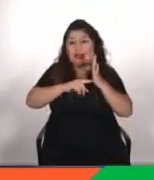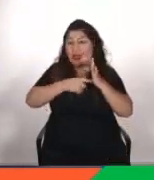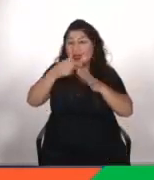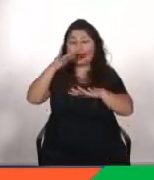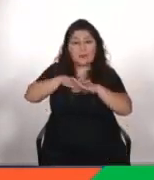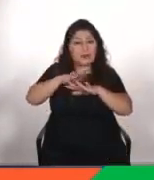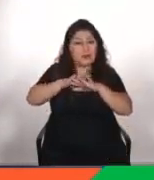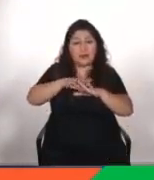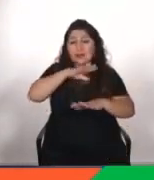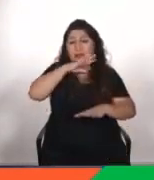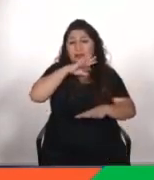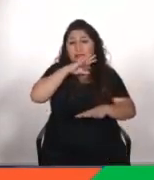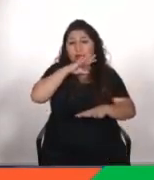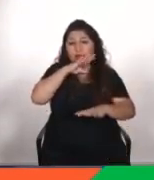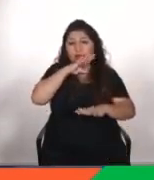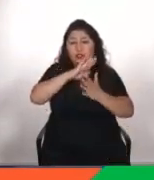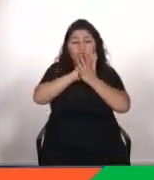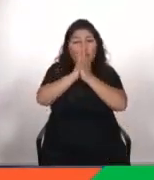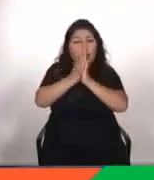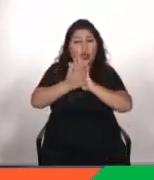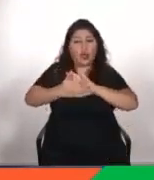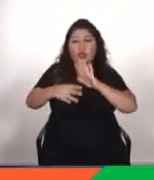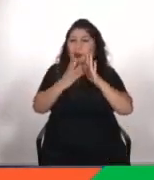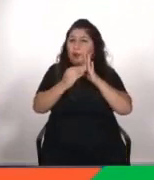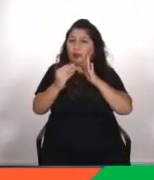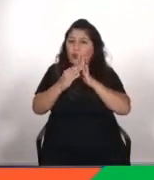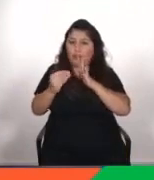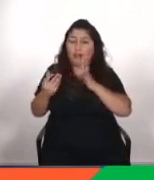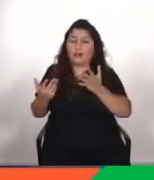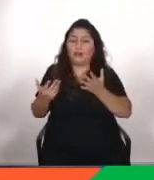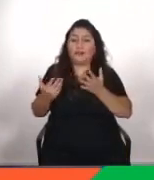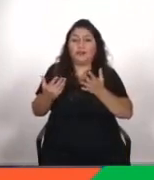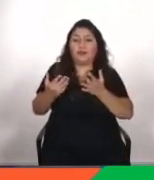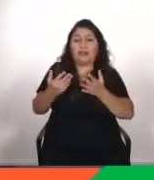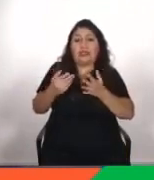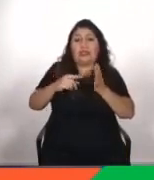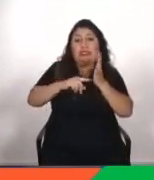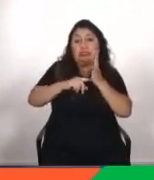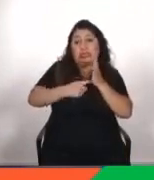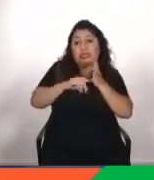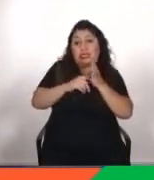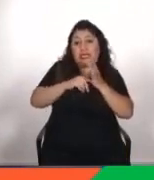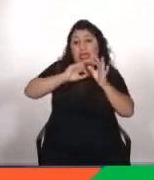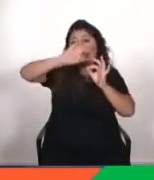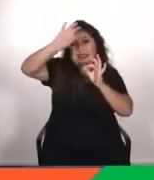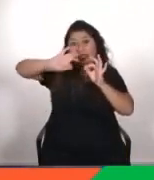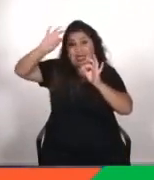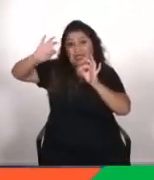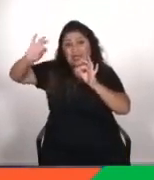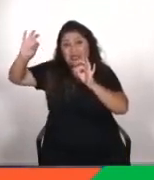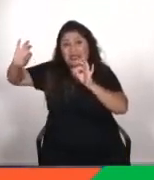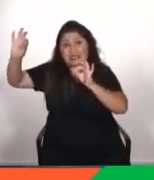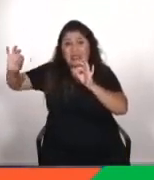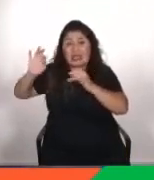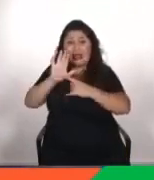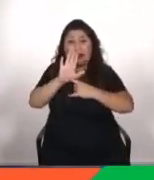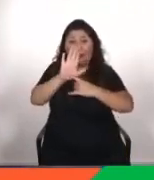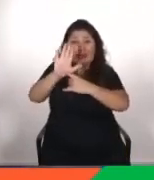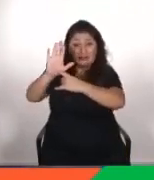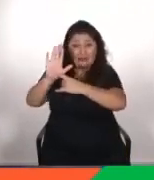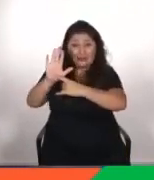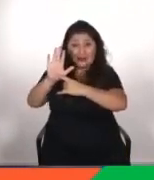matemática. Por supuesto, todos los modelos que hablabas, ¿no? Por otro lado, técnicas estadísticas de todo tipo, desde las técnicas de muestreo para obtener la